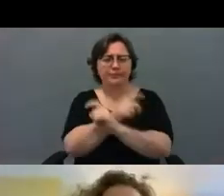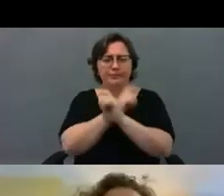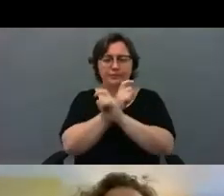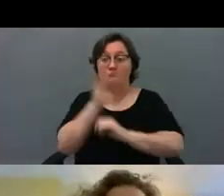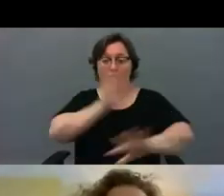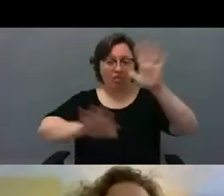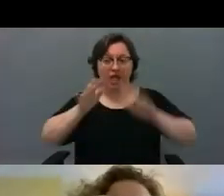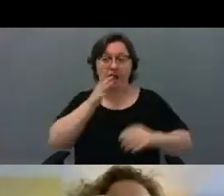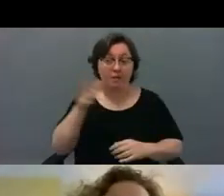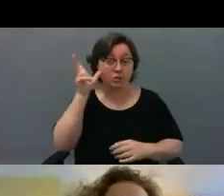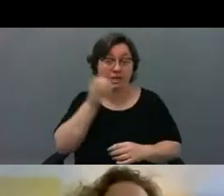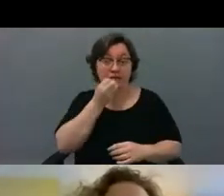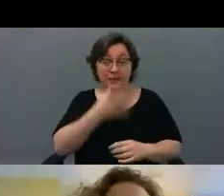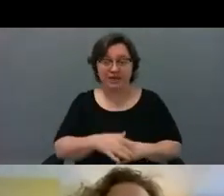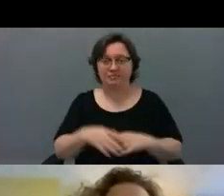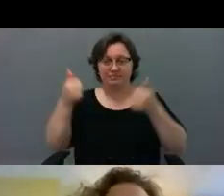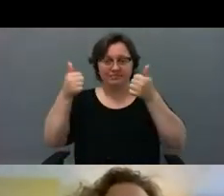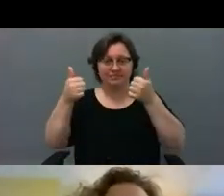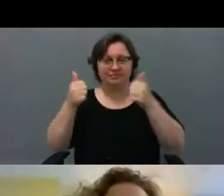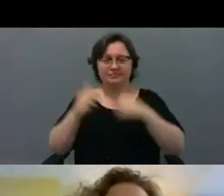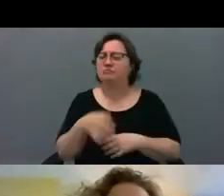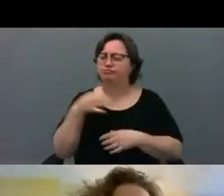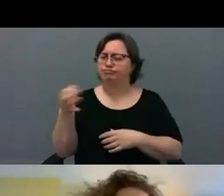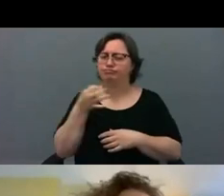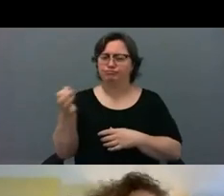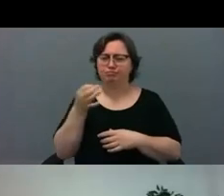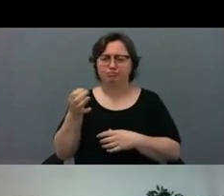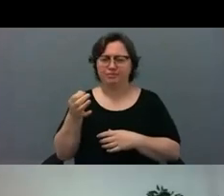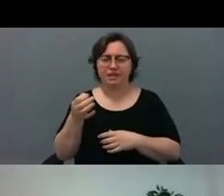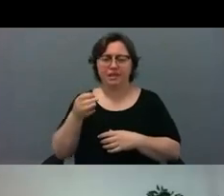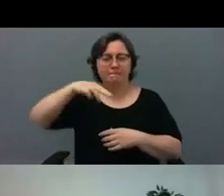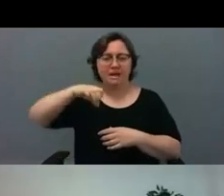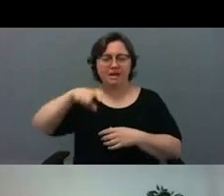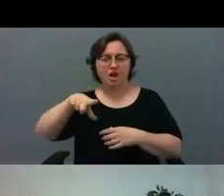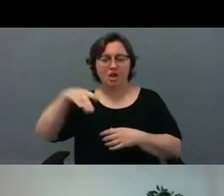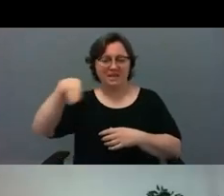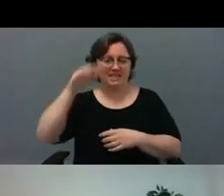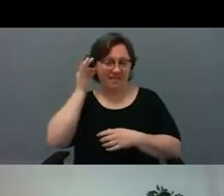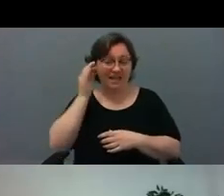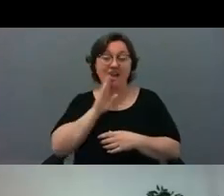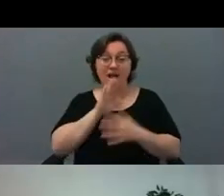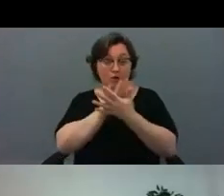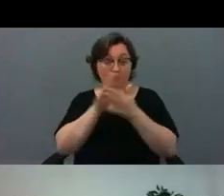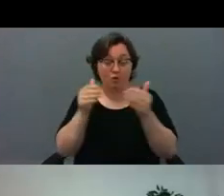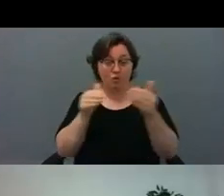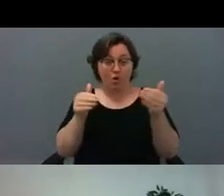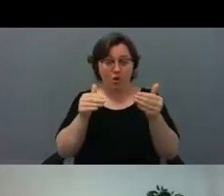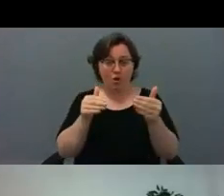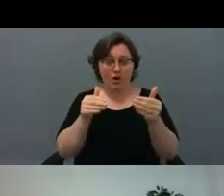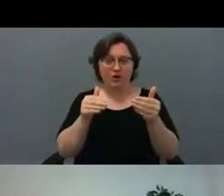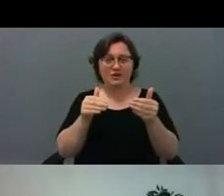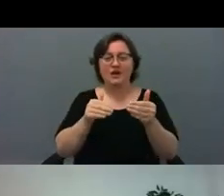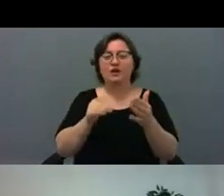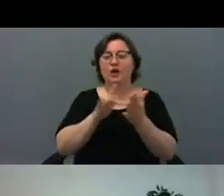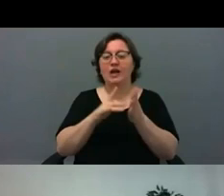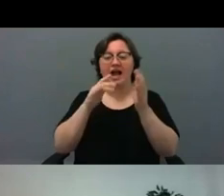lío. ¿Ahora me escucháis bien? Perfectamente, Manoli. Y como decía al comienzo de hoy, los